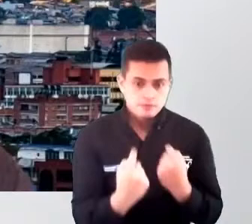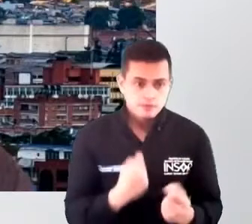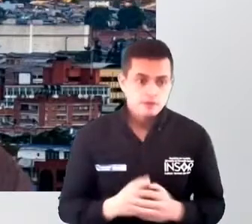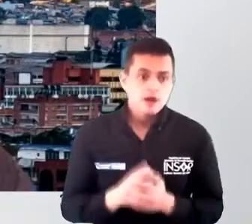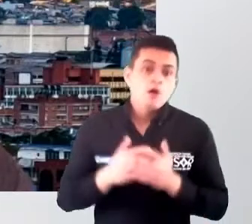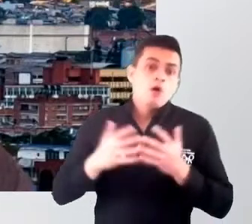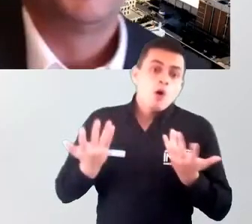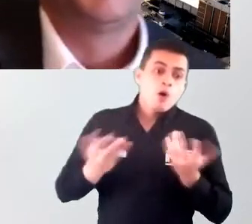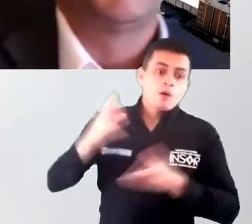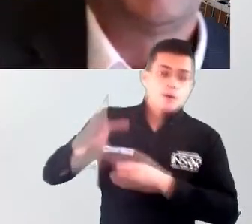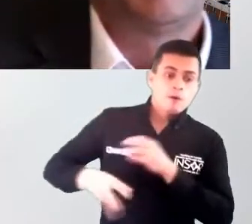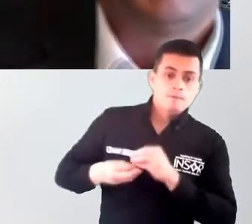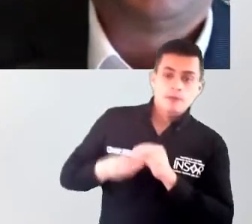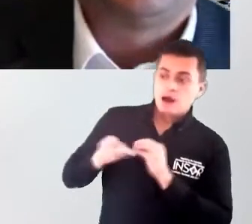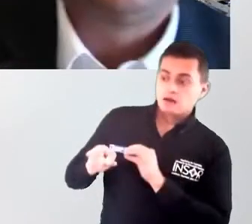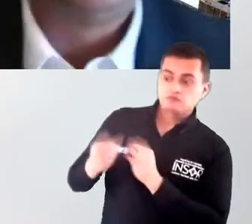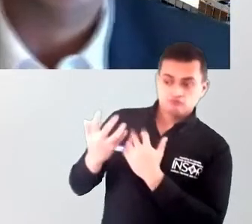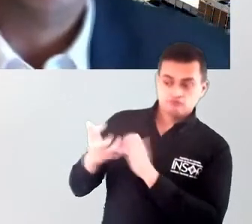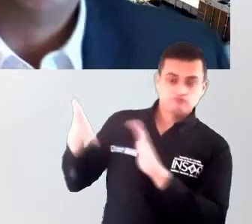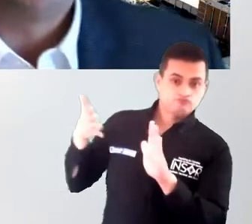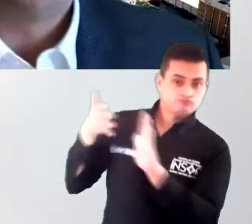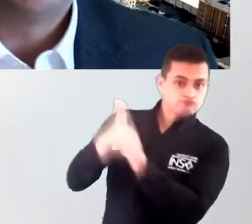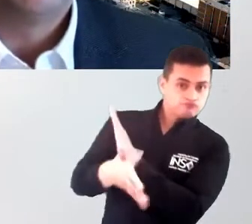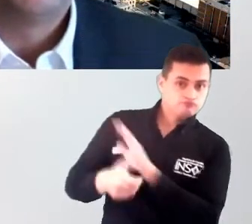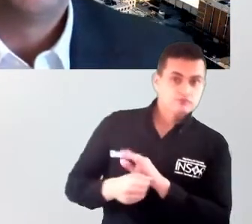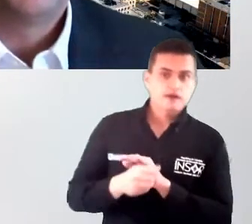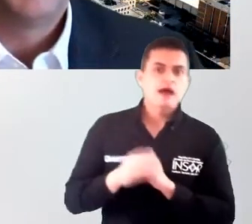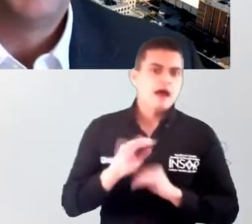algo adicional mientras nos llegan las otras preguntas.